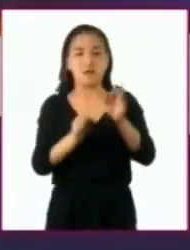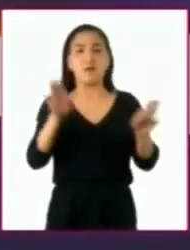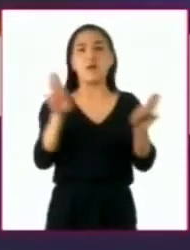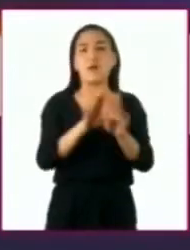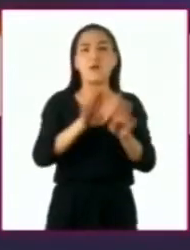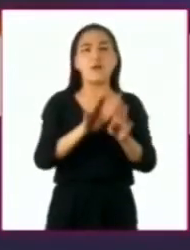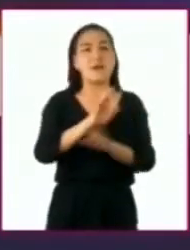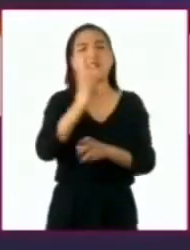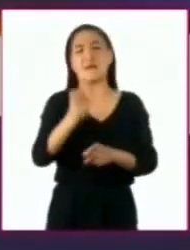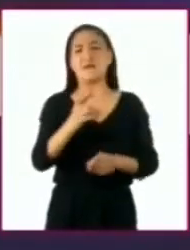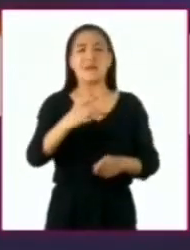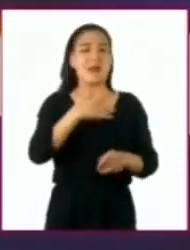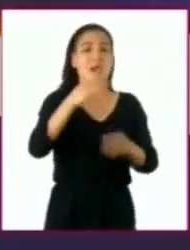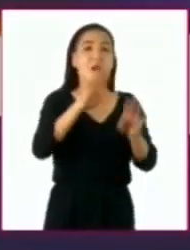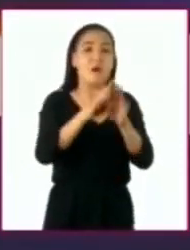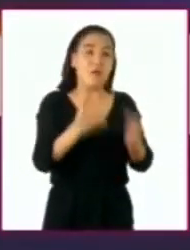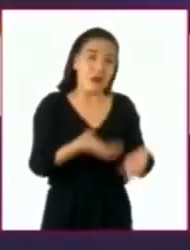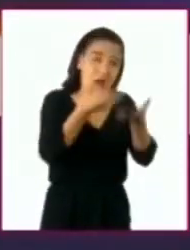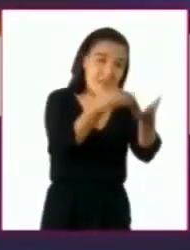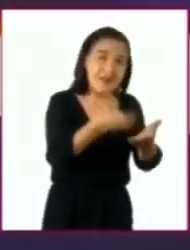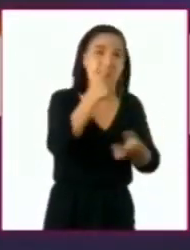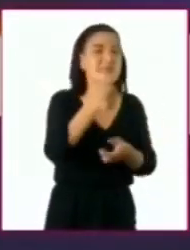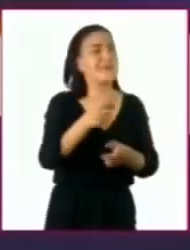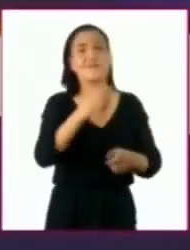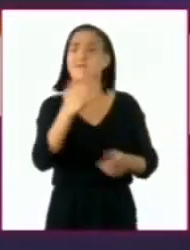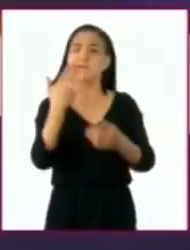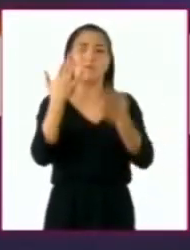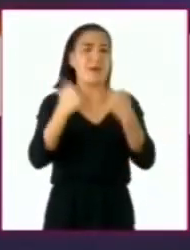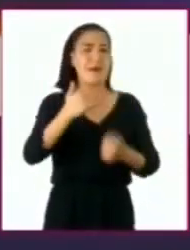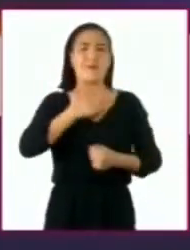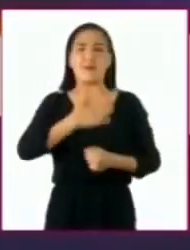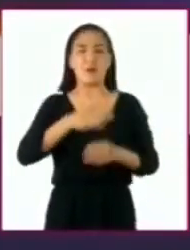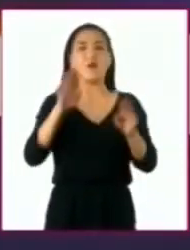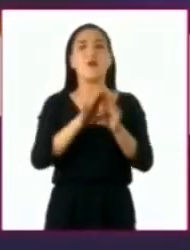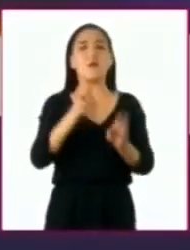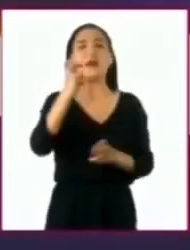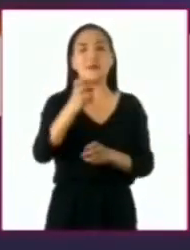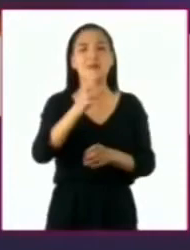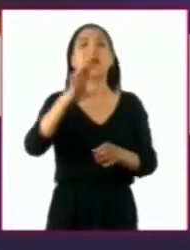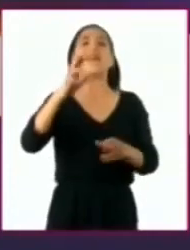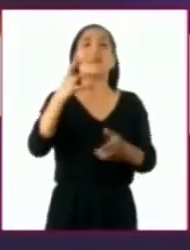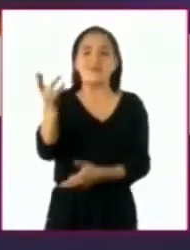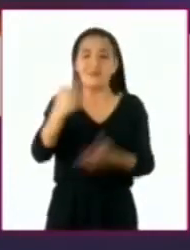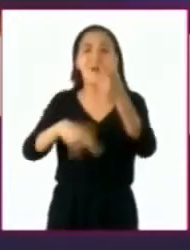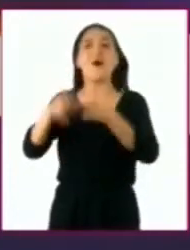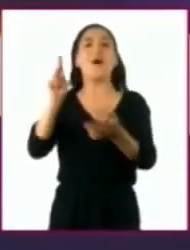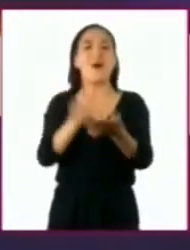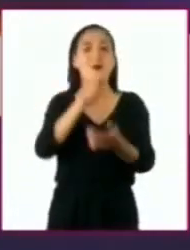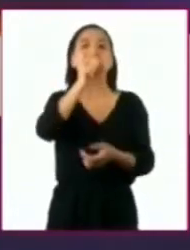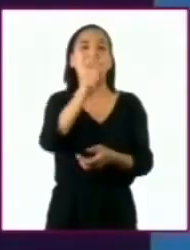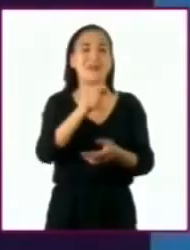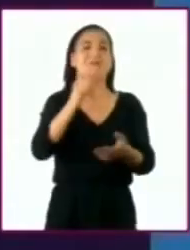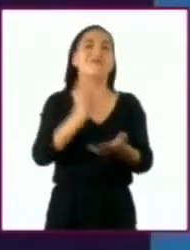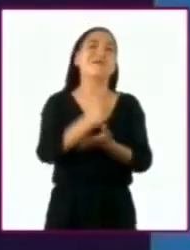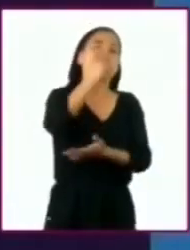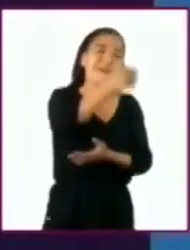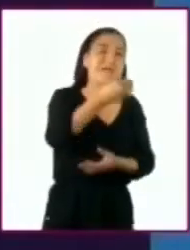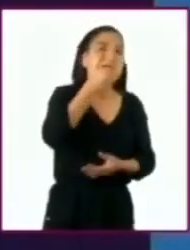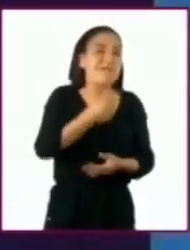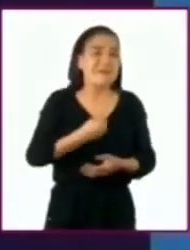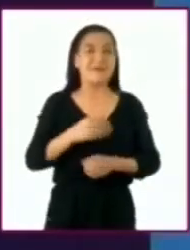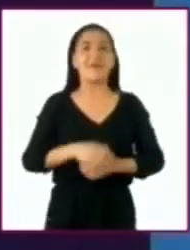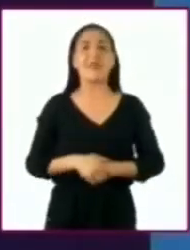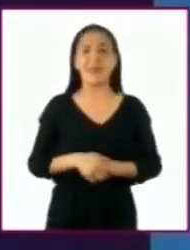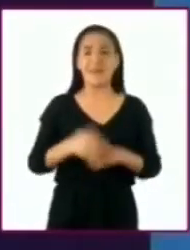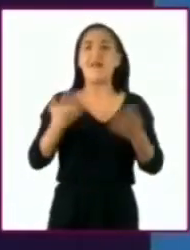era injusto y el señorío Huejotzinca recobró las pertenencias que habían pagado de más. ¿Qué